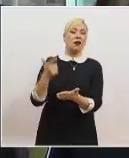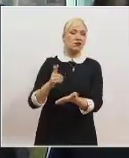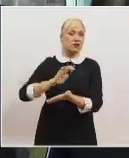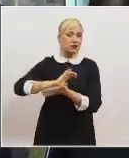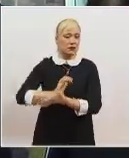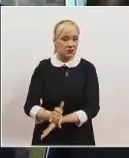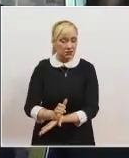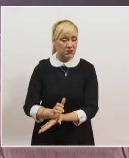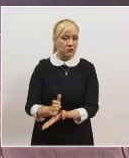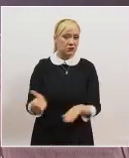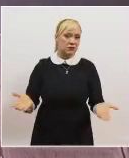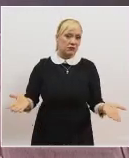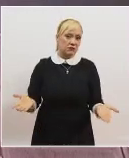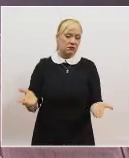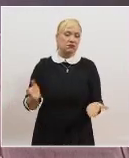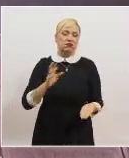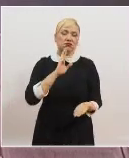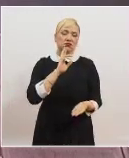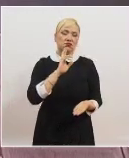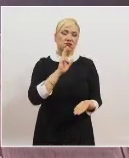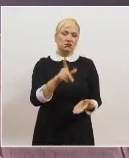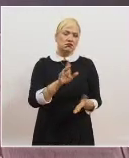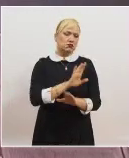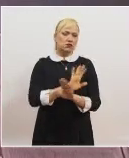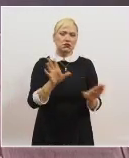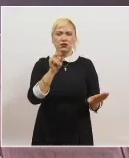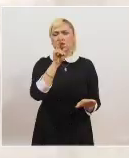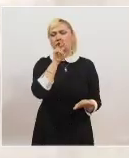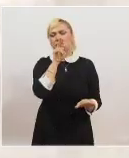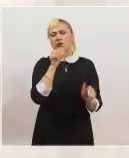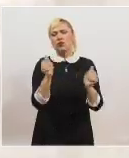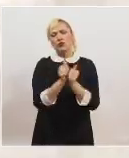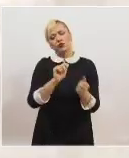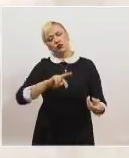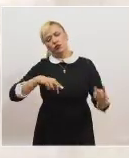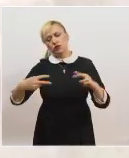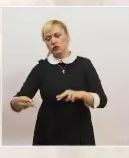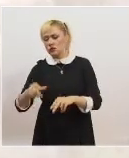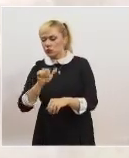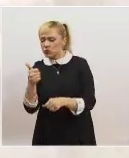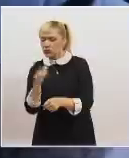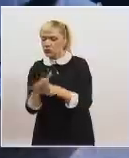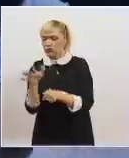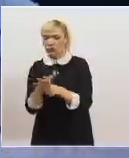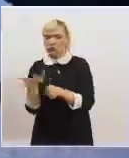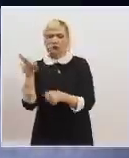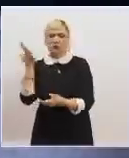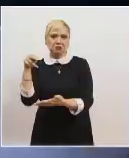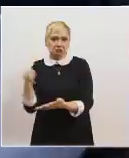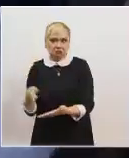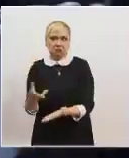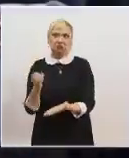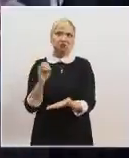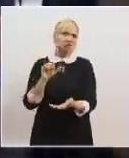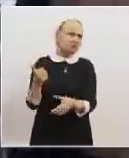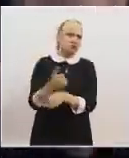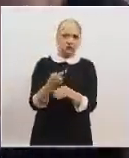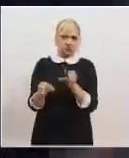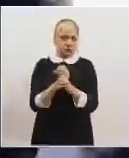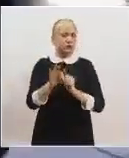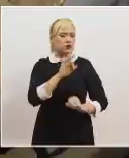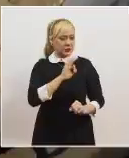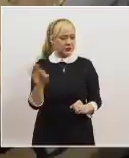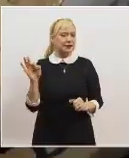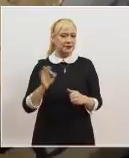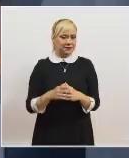discriminación antisindical, es posible acreditar el porcentaje por otros medios. Para el canal del Poder Judicial de la Federación,